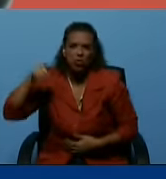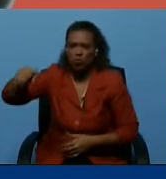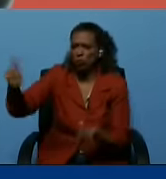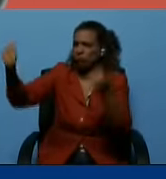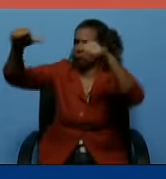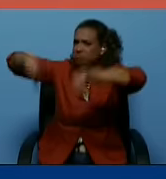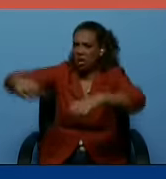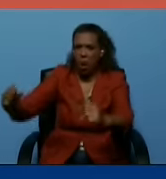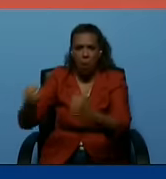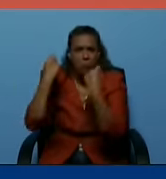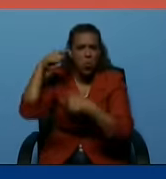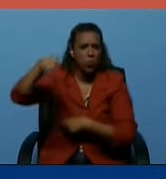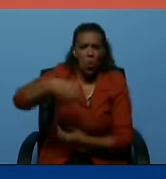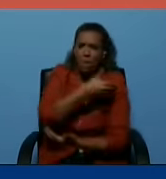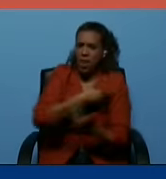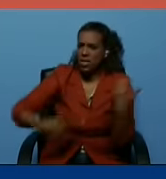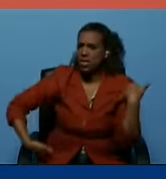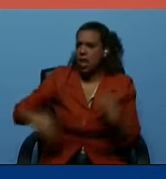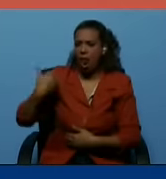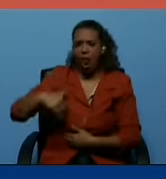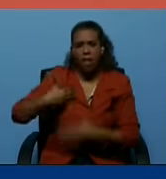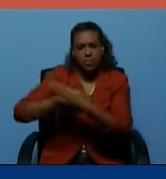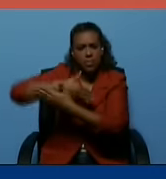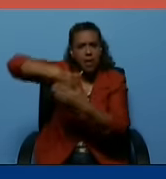como economista y como presidente de Argentina.